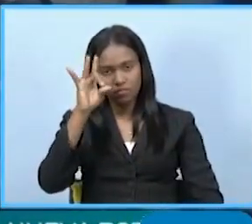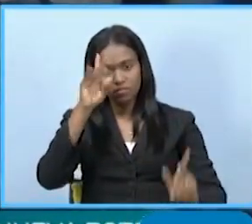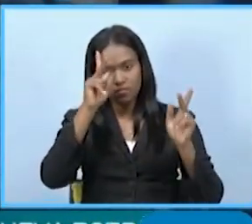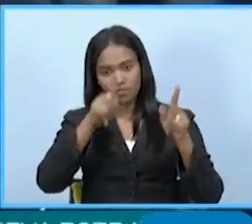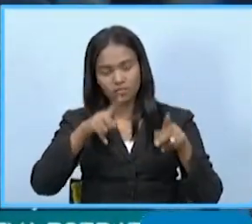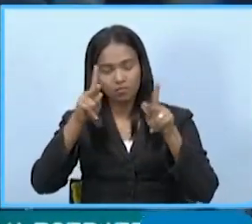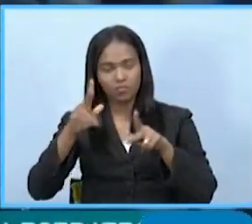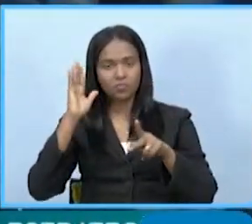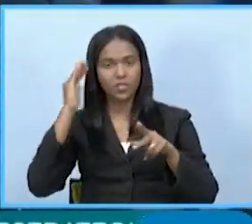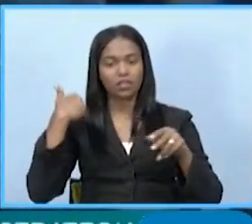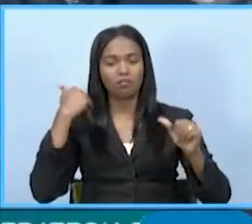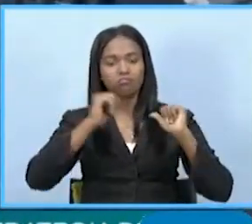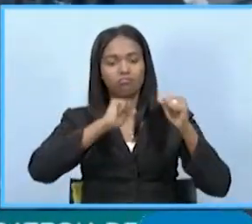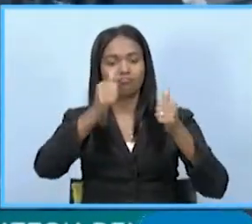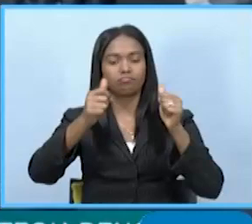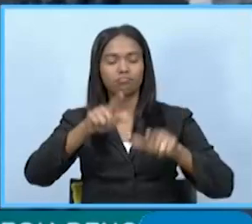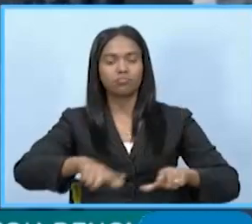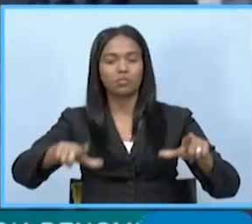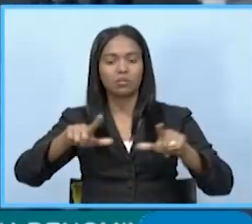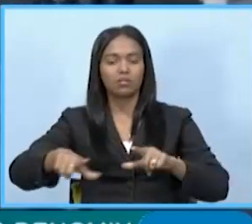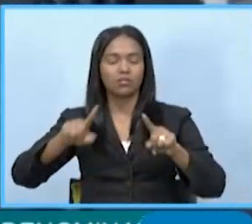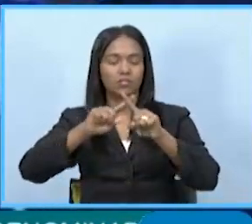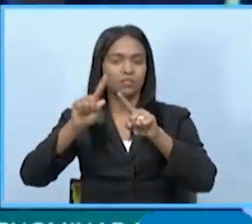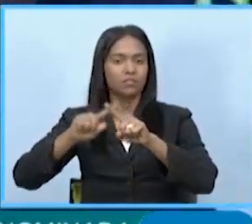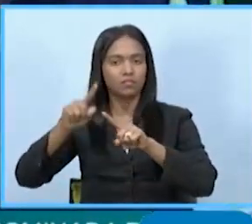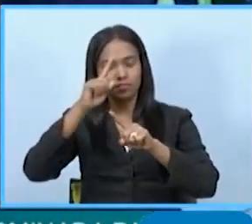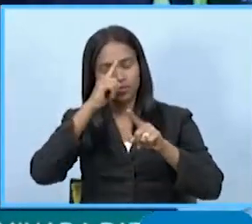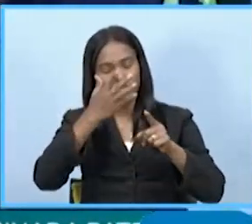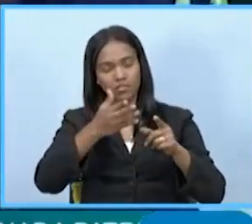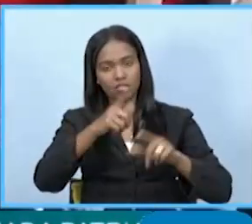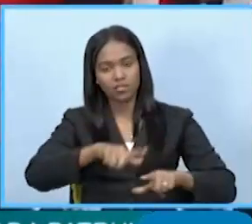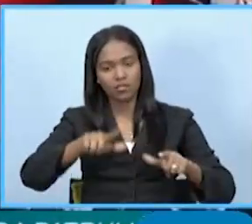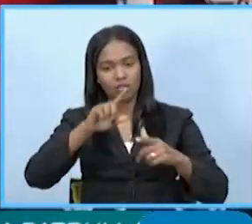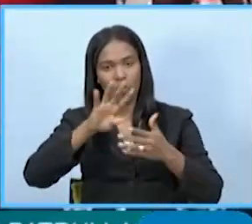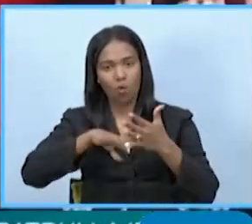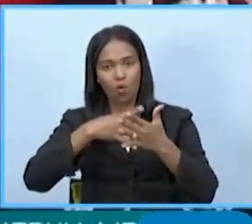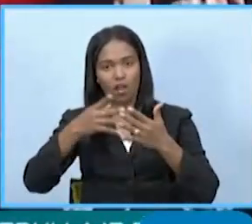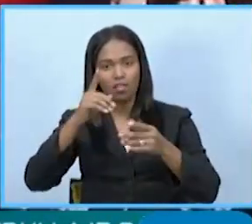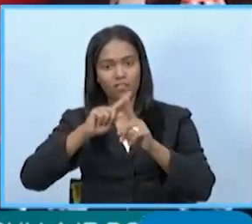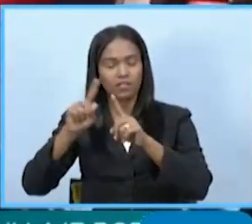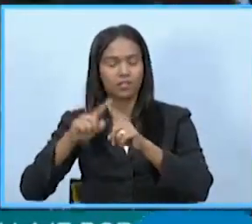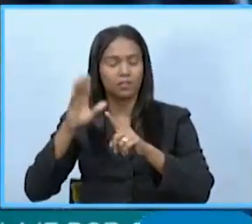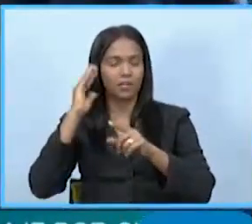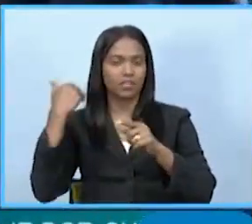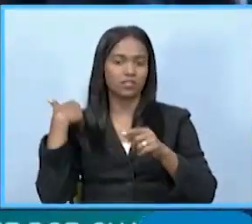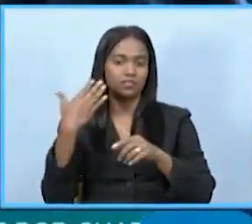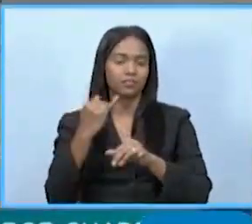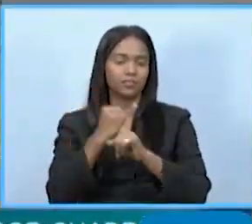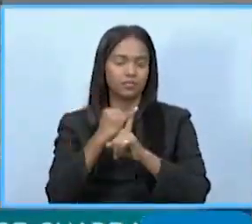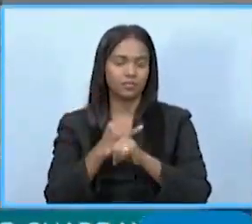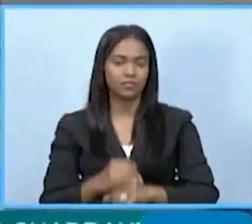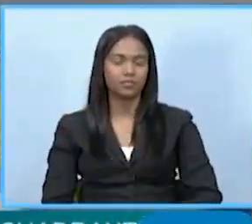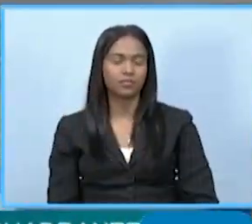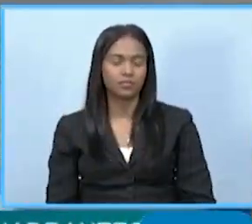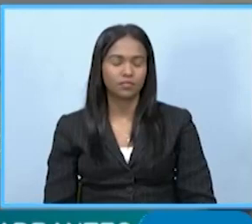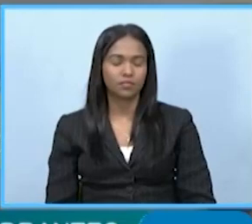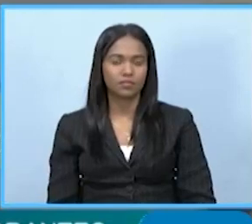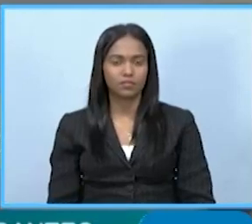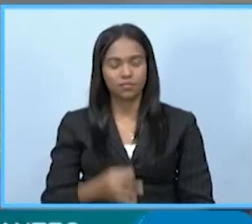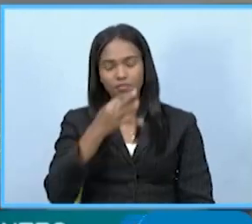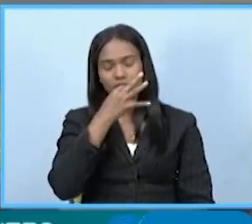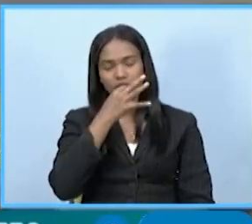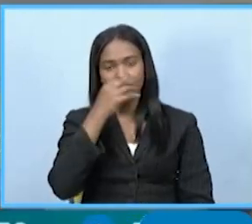agentes estarán distribuidos en áreas determinadas en distintos horarios que establecerá la entidad. El próximo